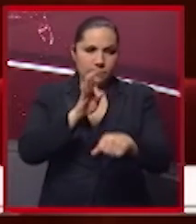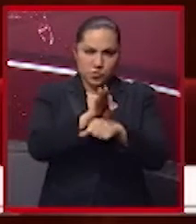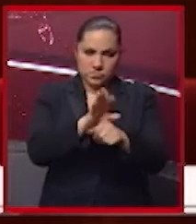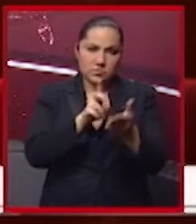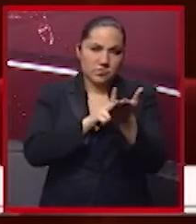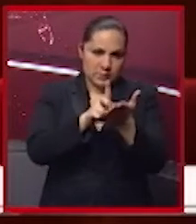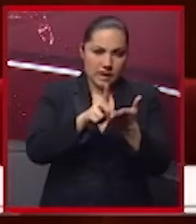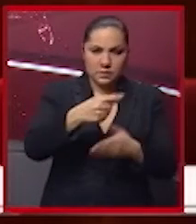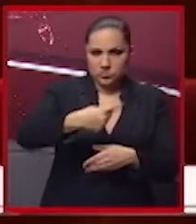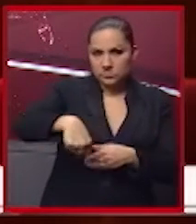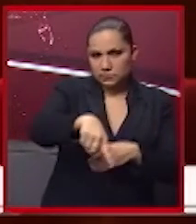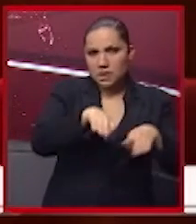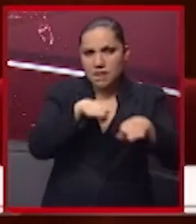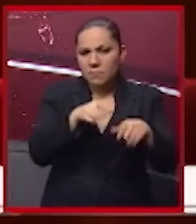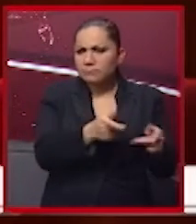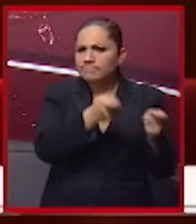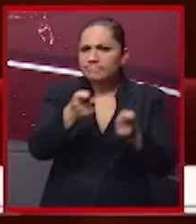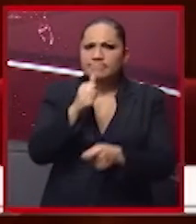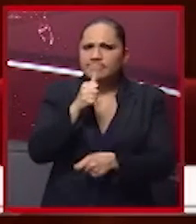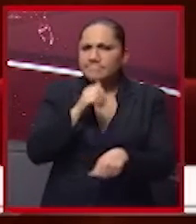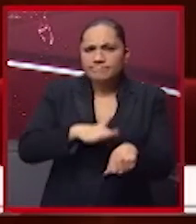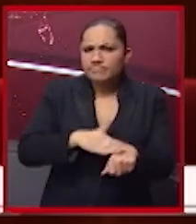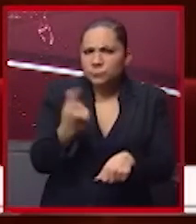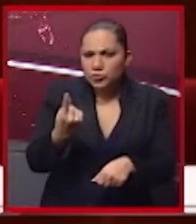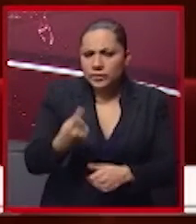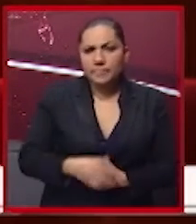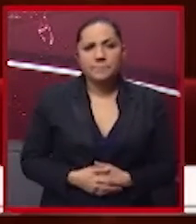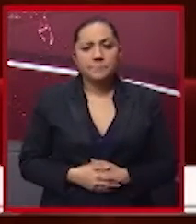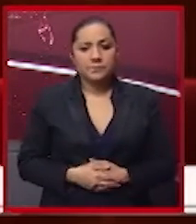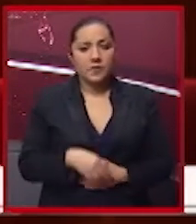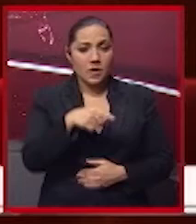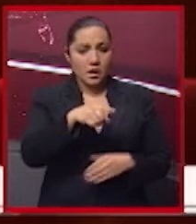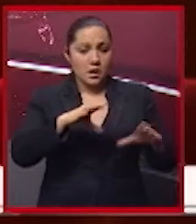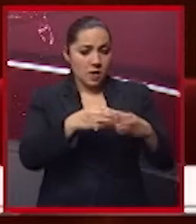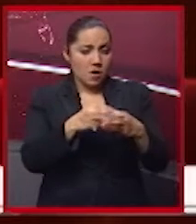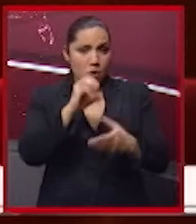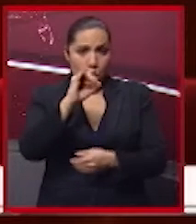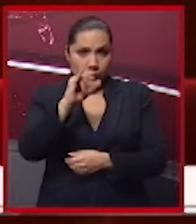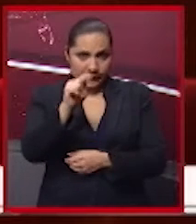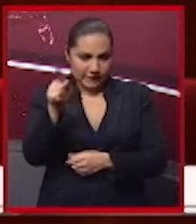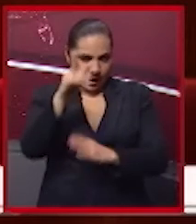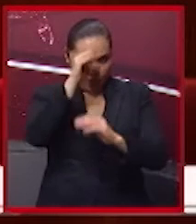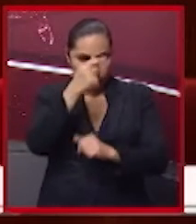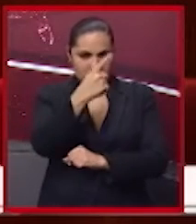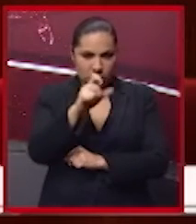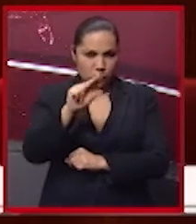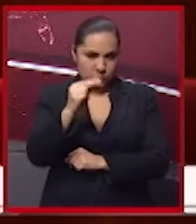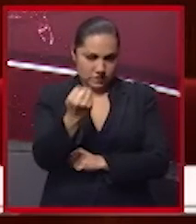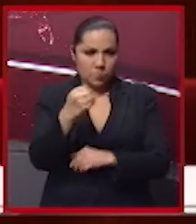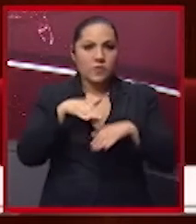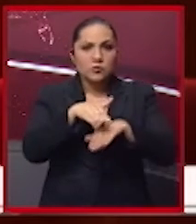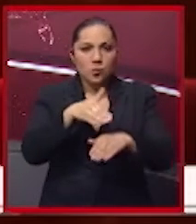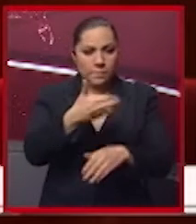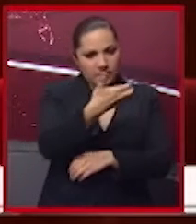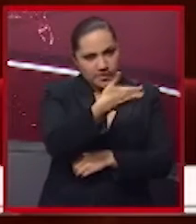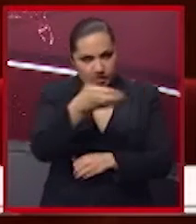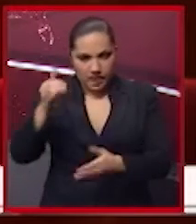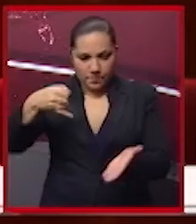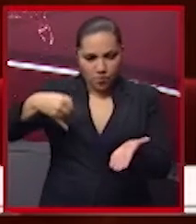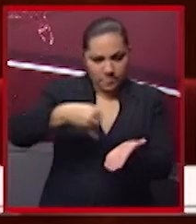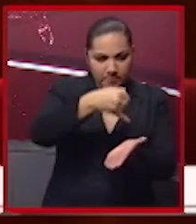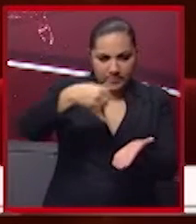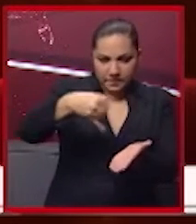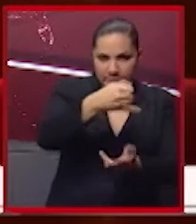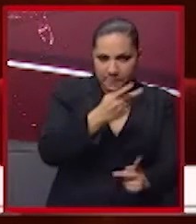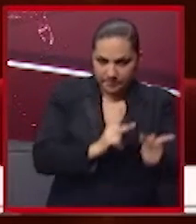El convenio 129 sobre la inspección del trabajo en agricultura, el convenio 183 sobre